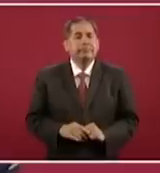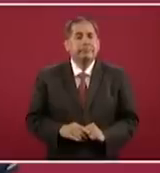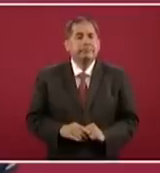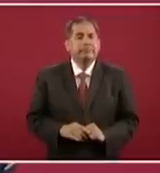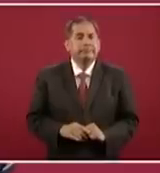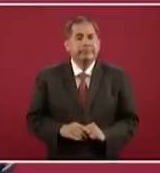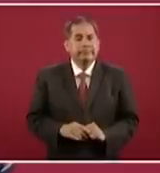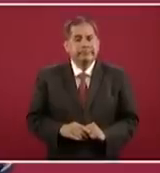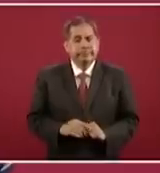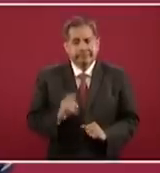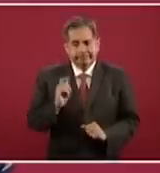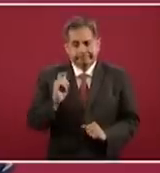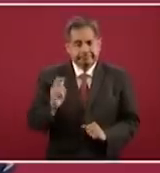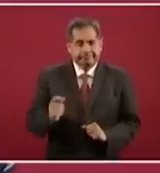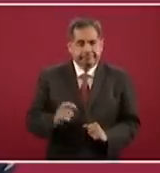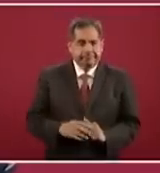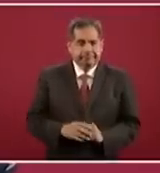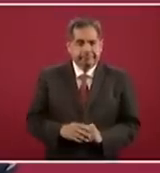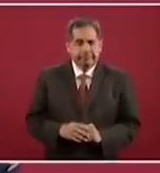se